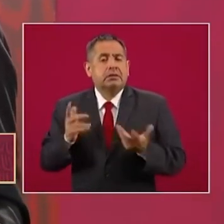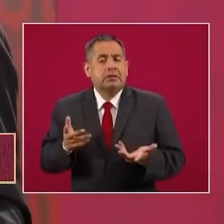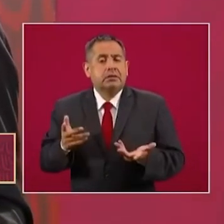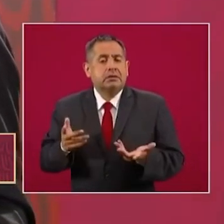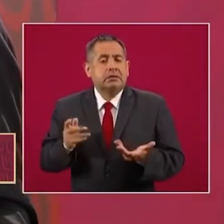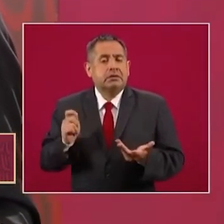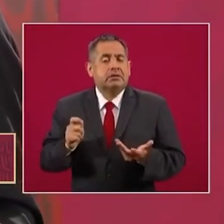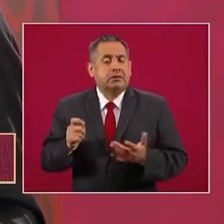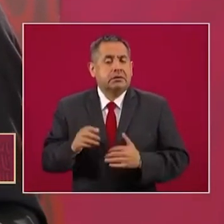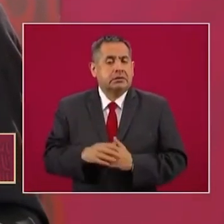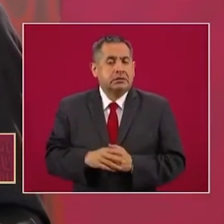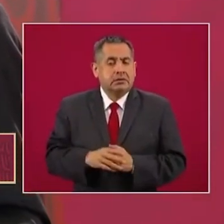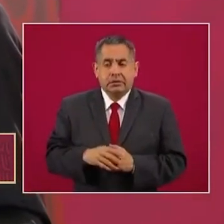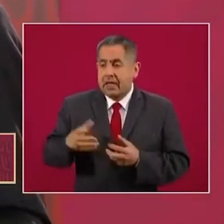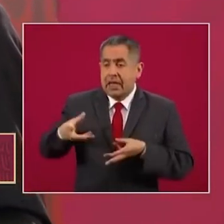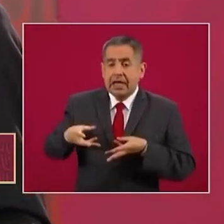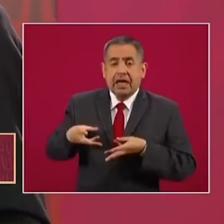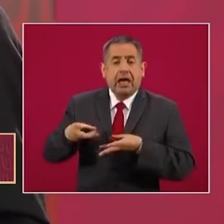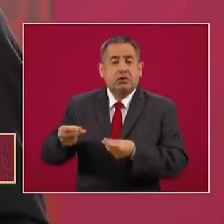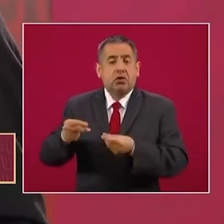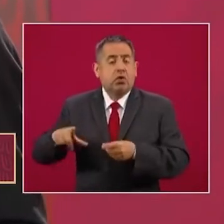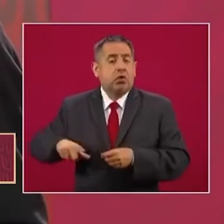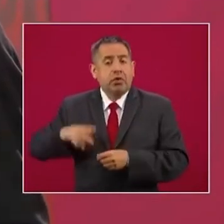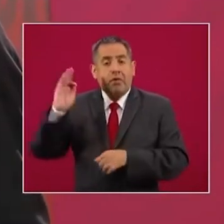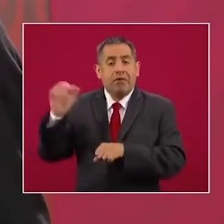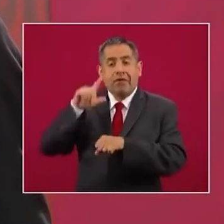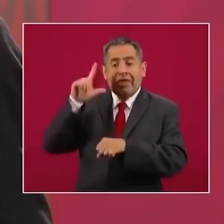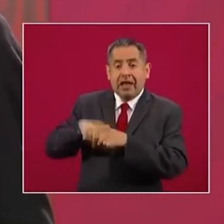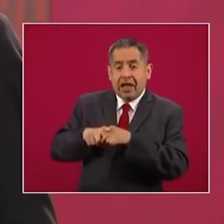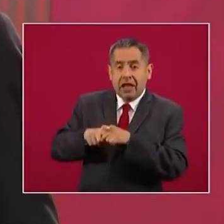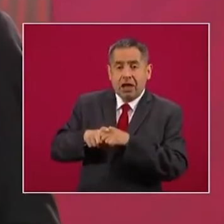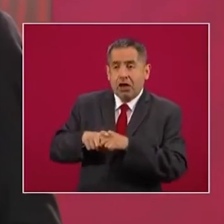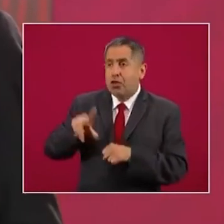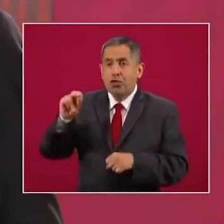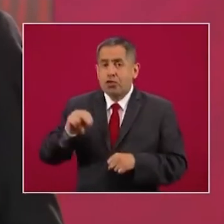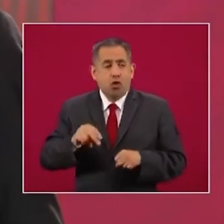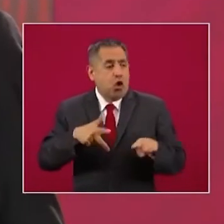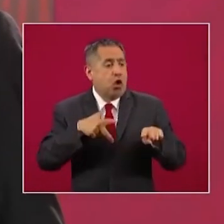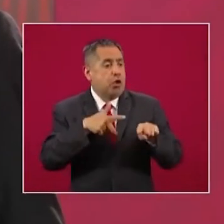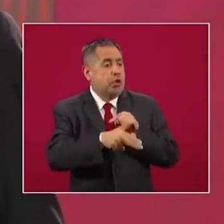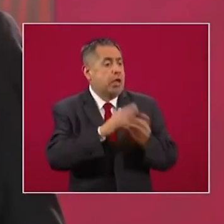los gastos del gobierno federal.